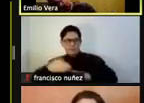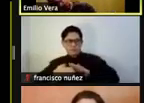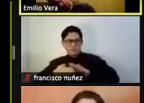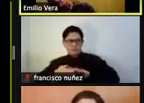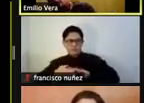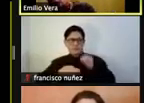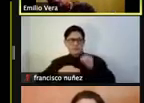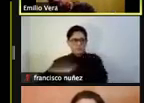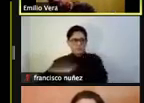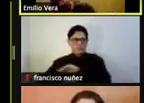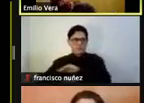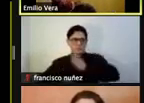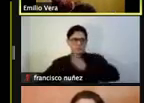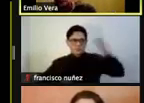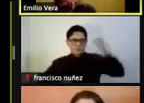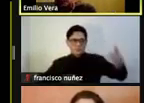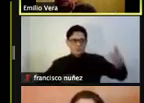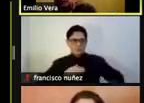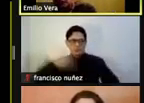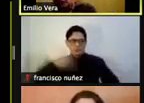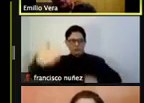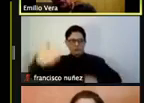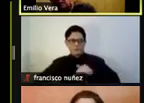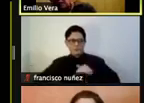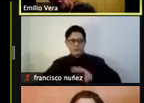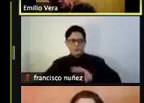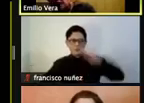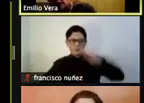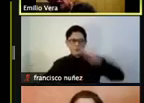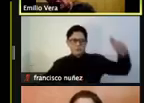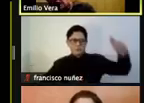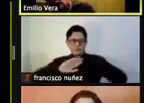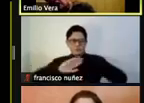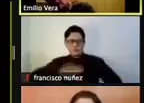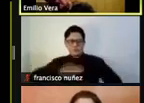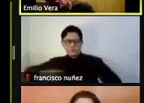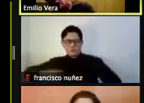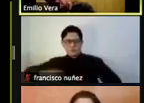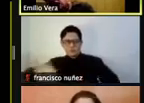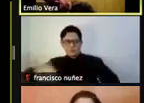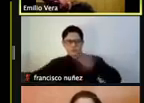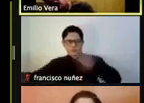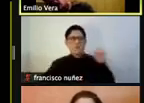Y también, ¿no es cierto?, la placa oceánica metiéndose por debajo del continente.